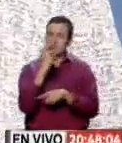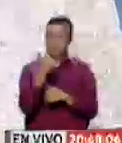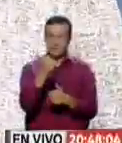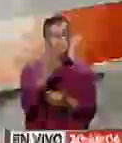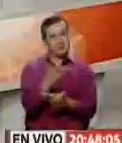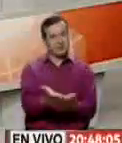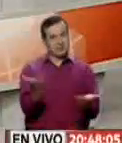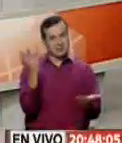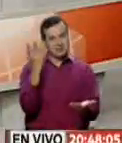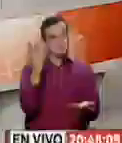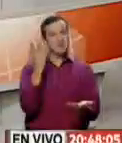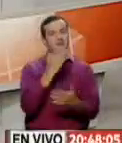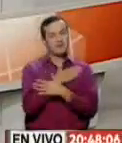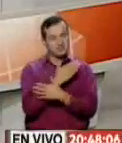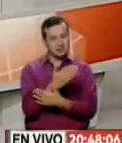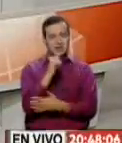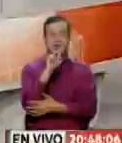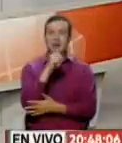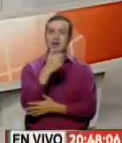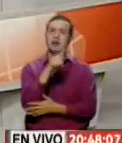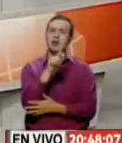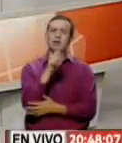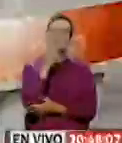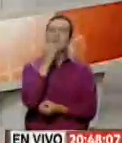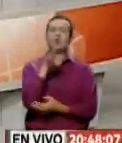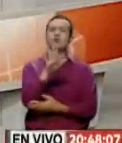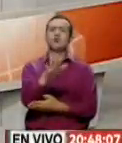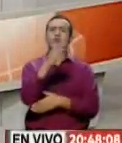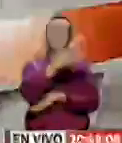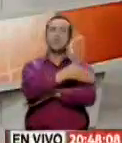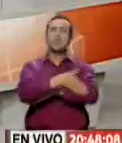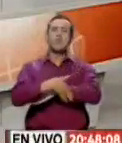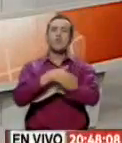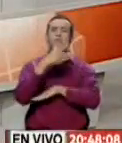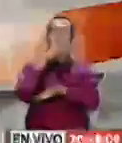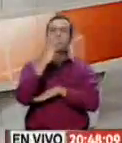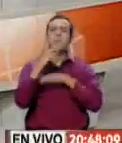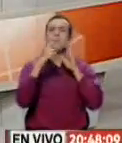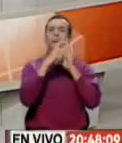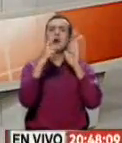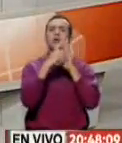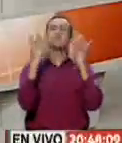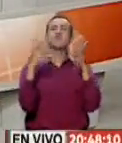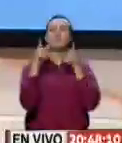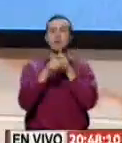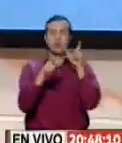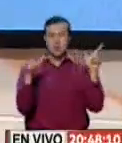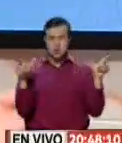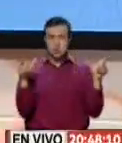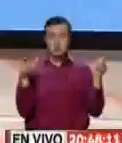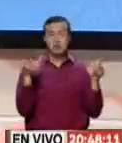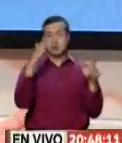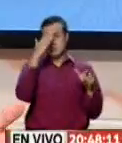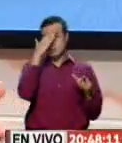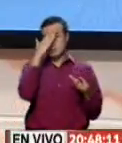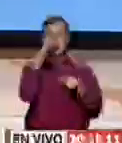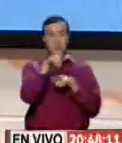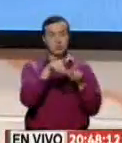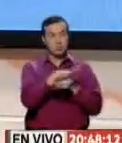bien, felicitaciones. Entonces, Ángel, ¿nos puedes decir dónde queda tu panadería, por favor, también para que la ciudadanía sepa dónde